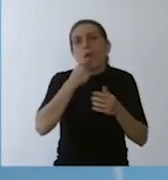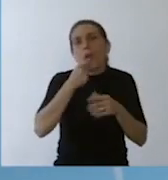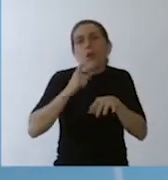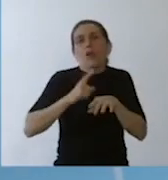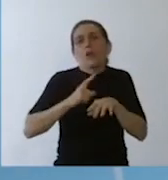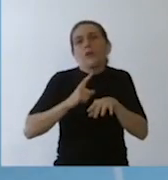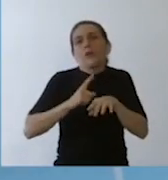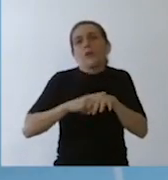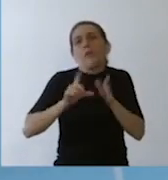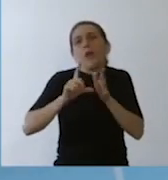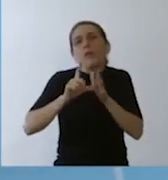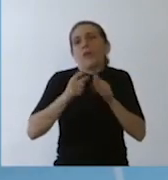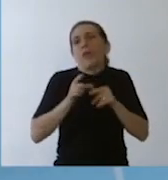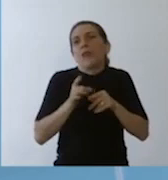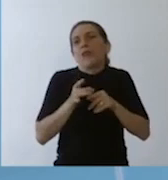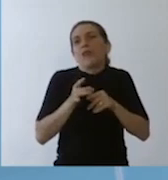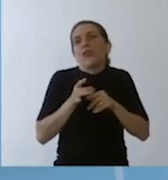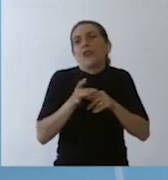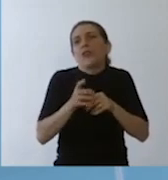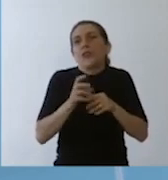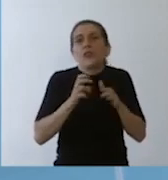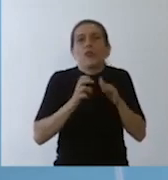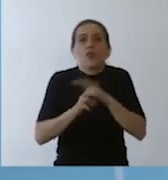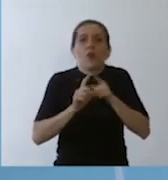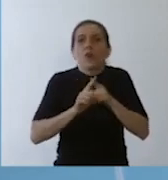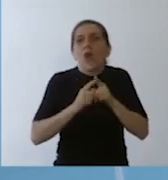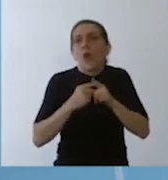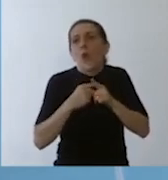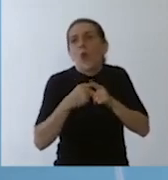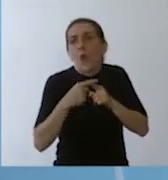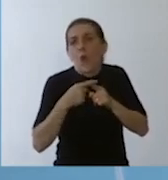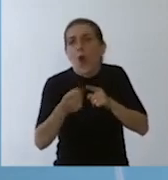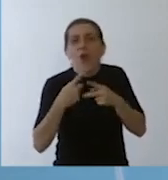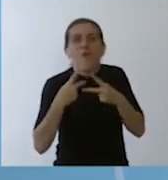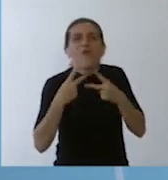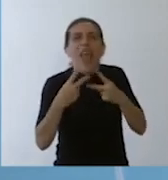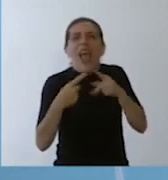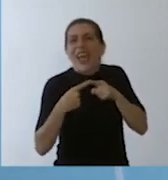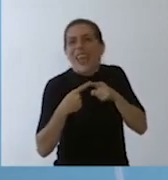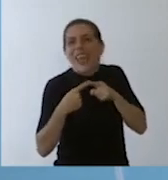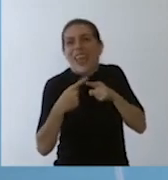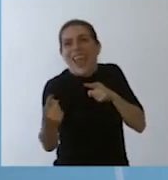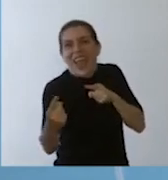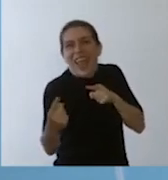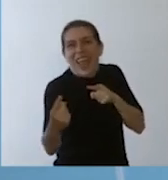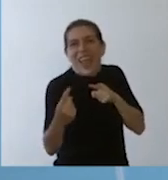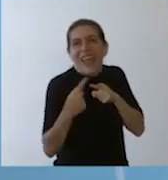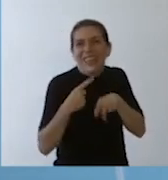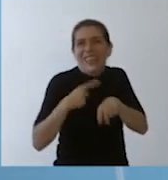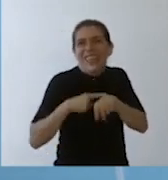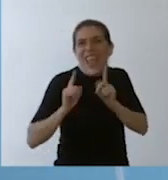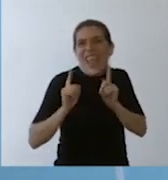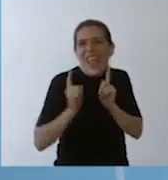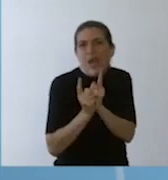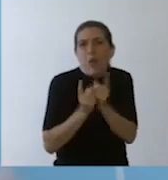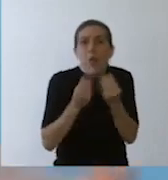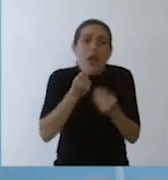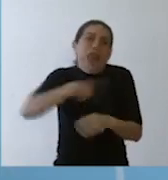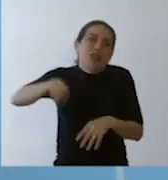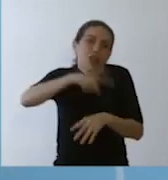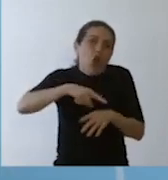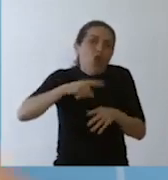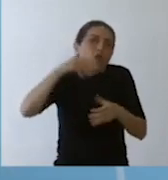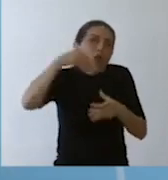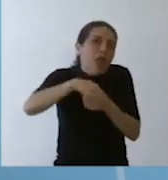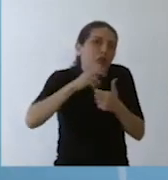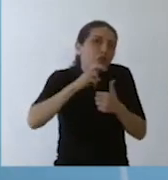se viaja en los distintos medios de transportes en la Argentina, esperando que todo el mundo cumpla y sea responsable